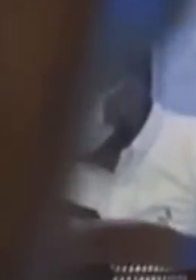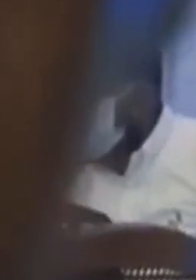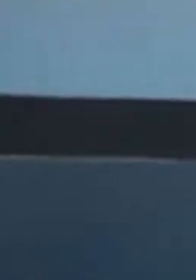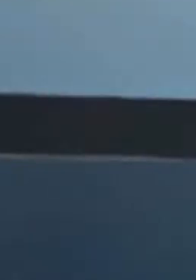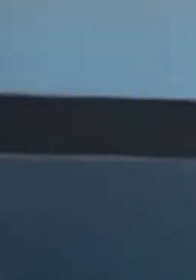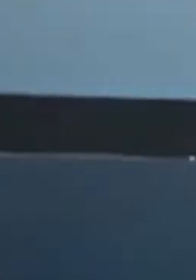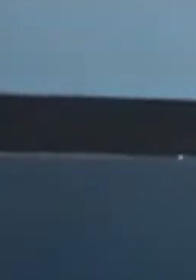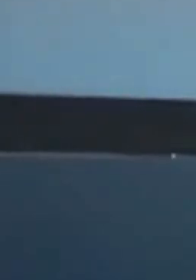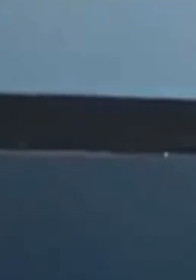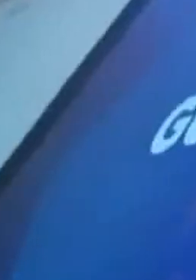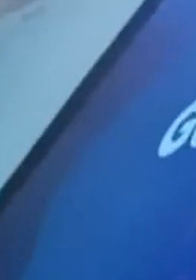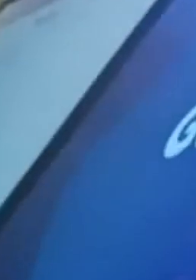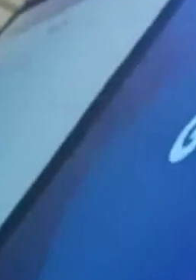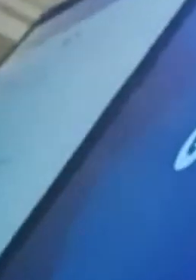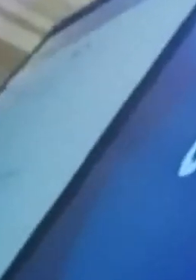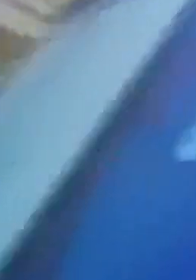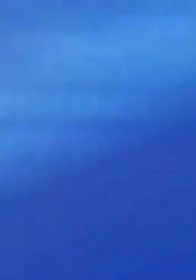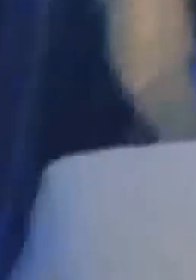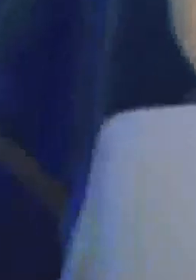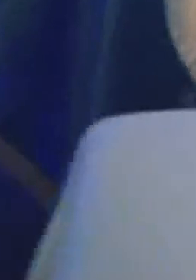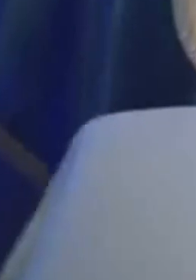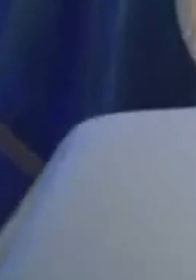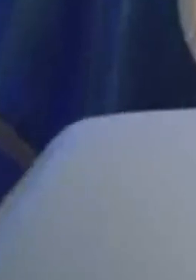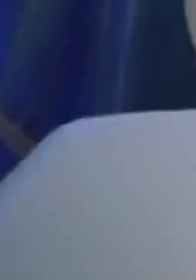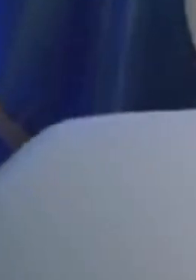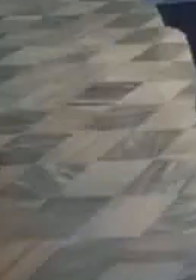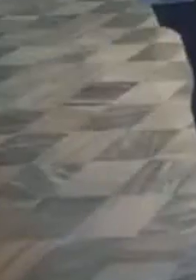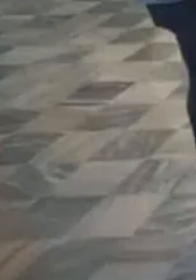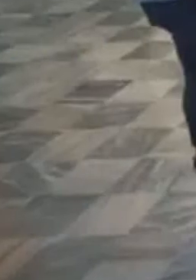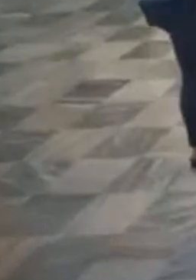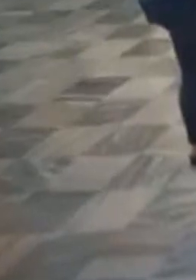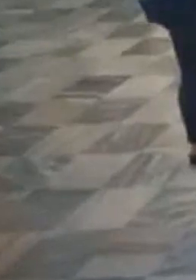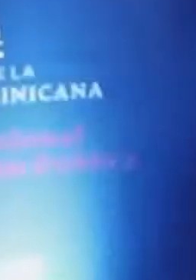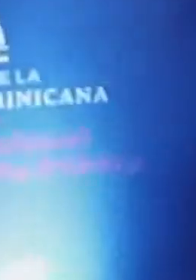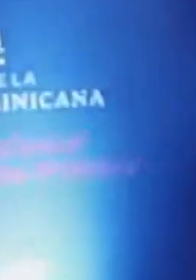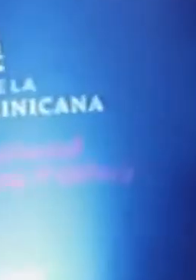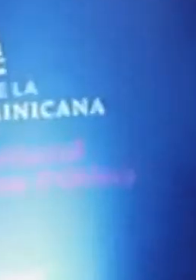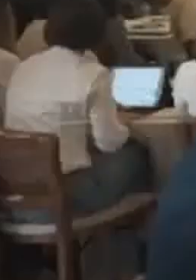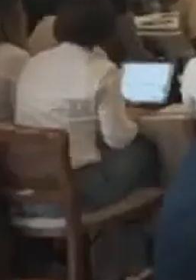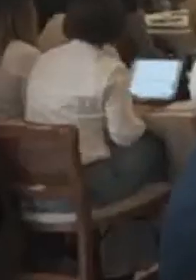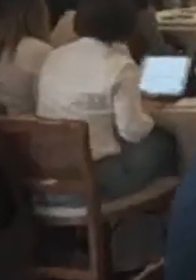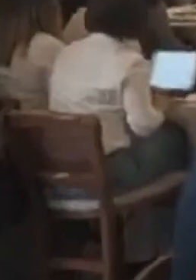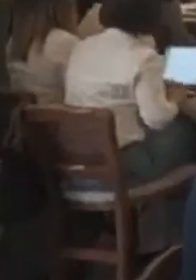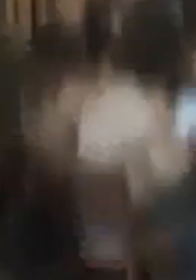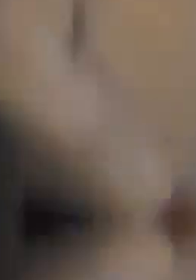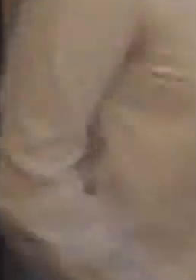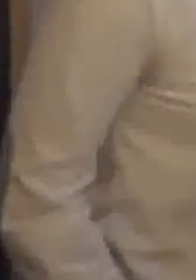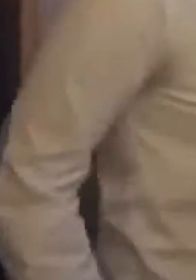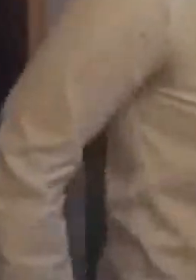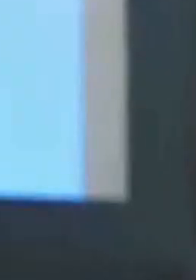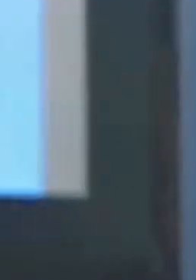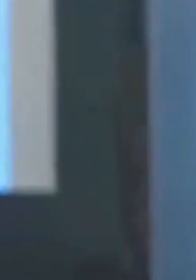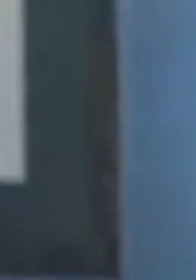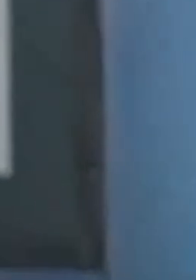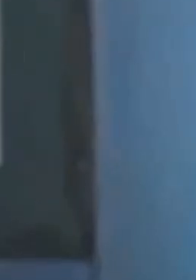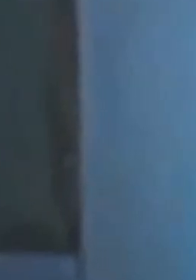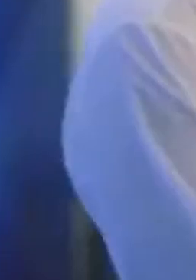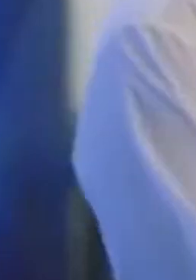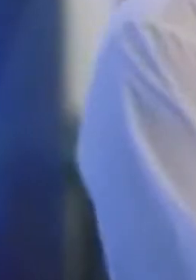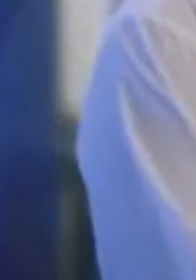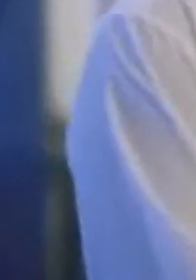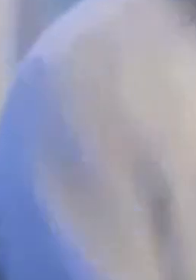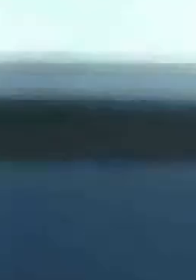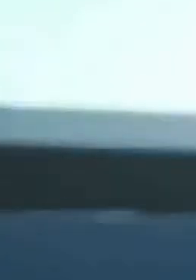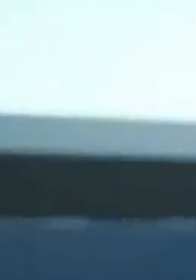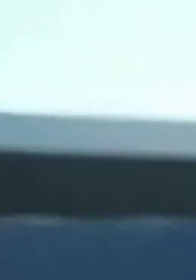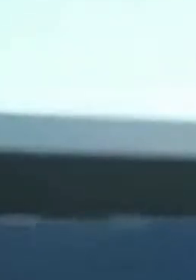de tránsito y transporte terrestre respectivamente la iniciativa busca crear medidas que permitan aumentar la eficiencia